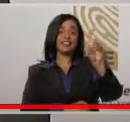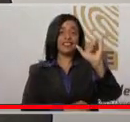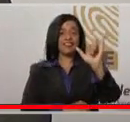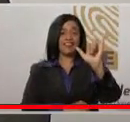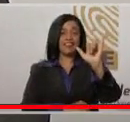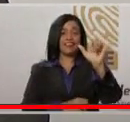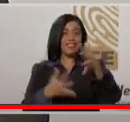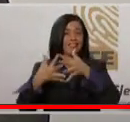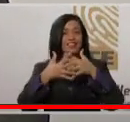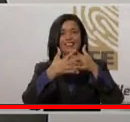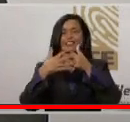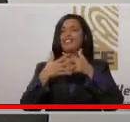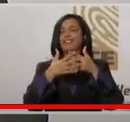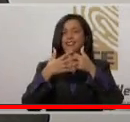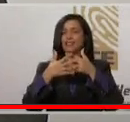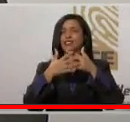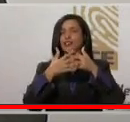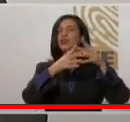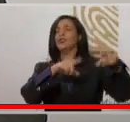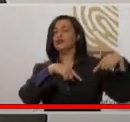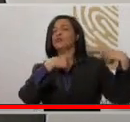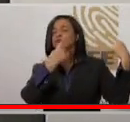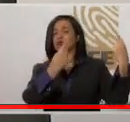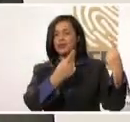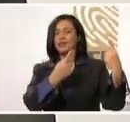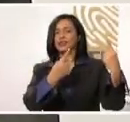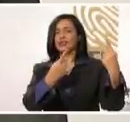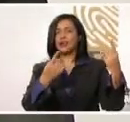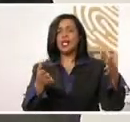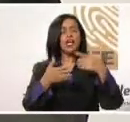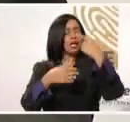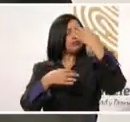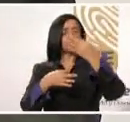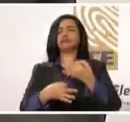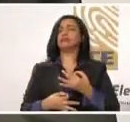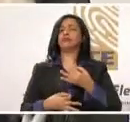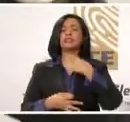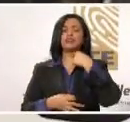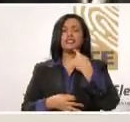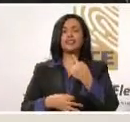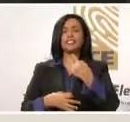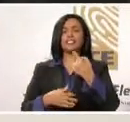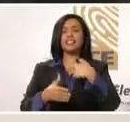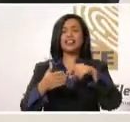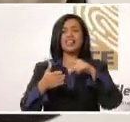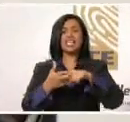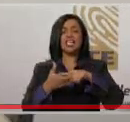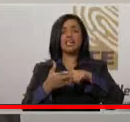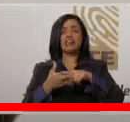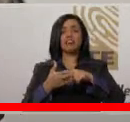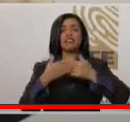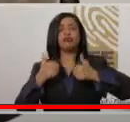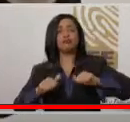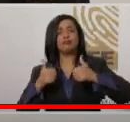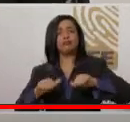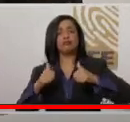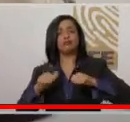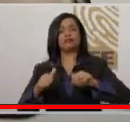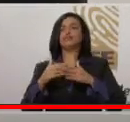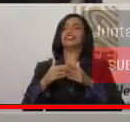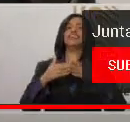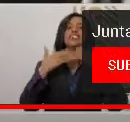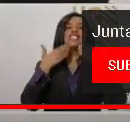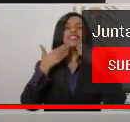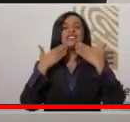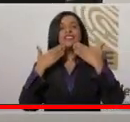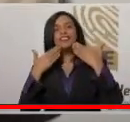libro Perfiles de Coraje, él define que el coraje es la gracia